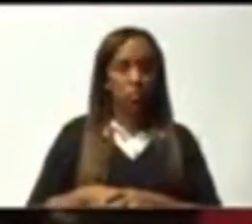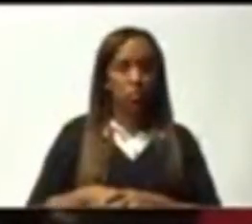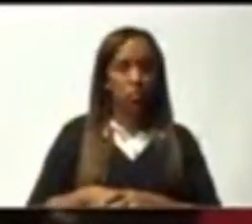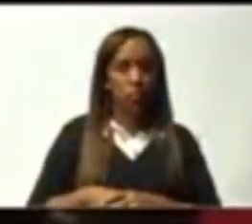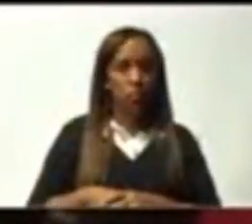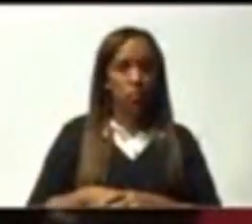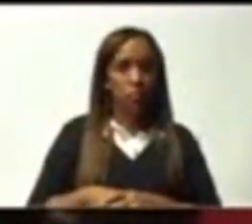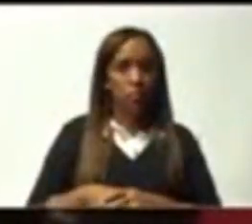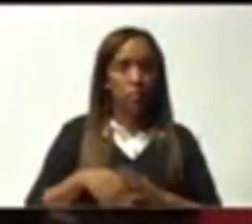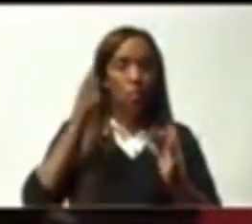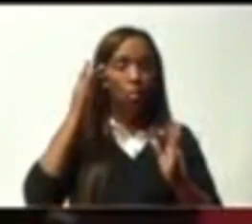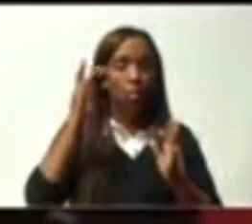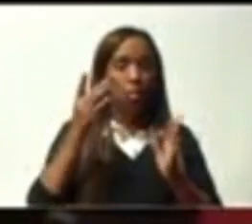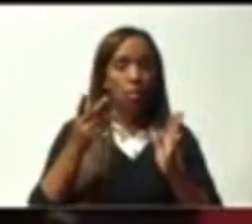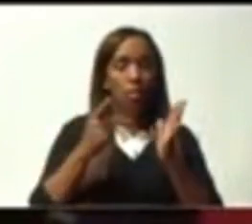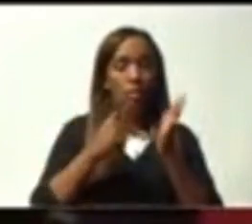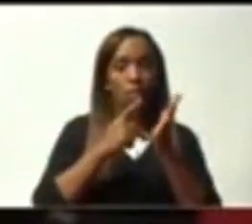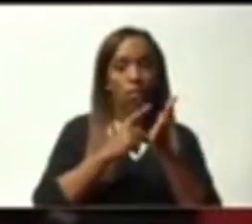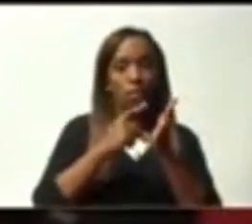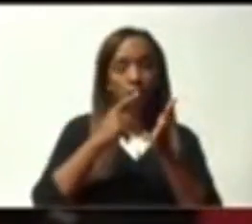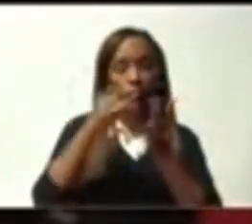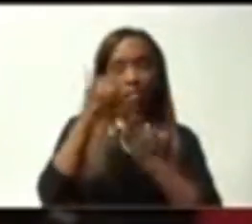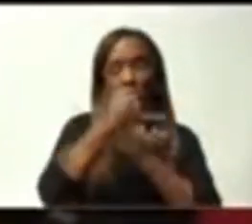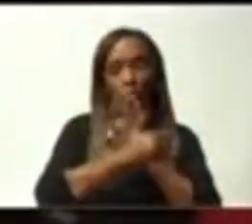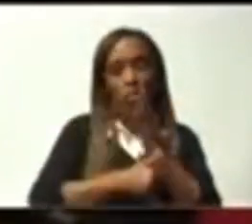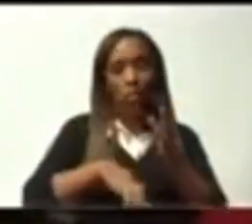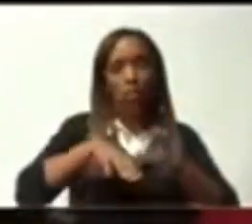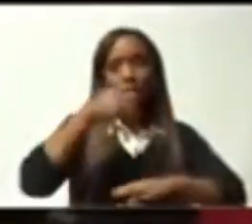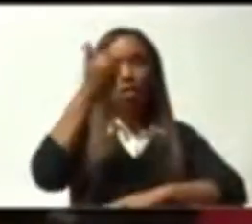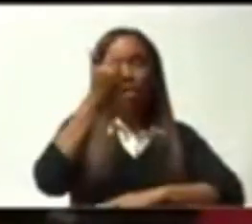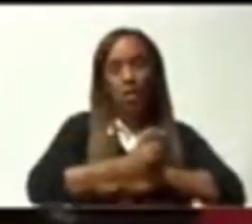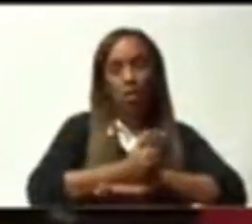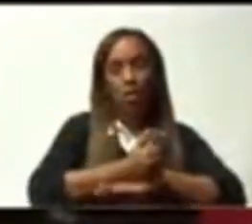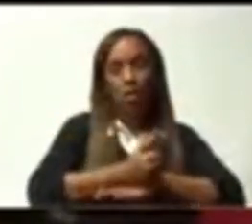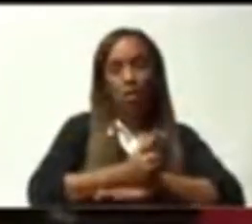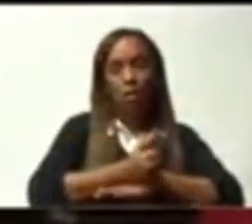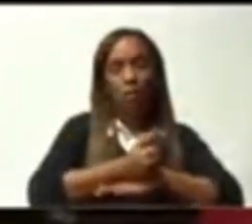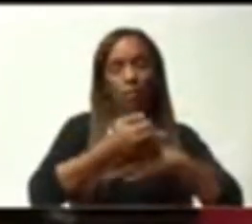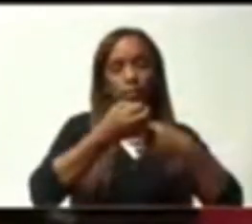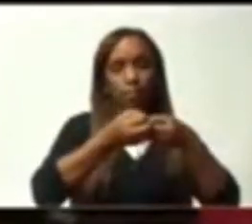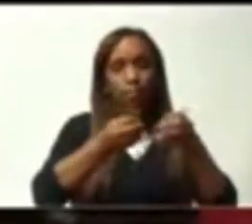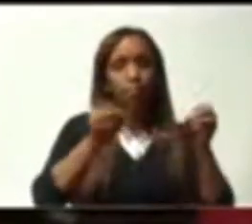directivo, ahora lo que hay es un director que se maneja a su discreción.